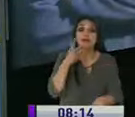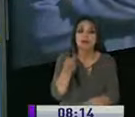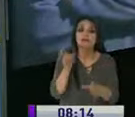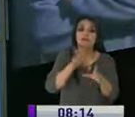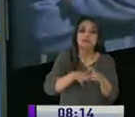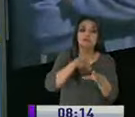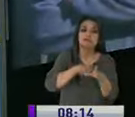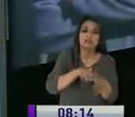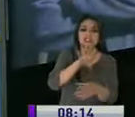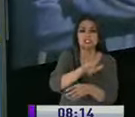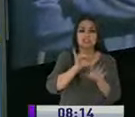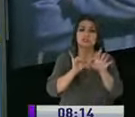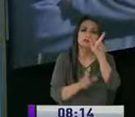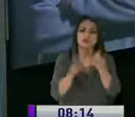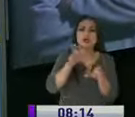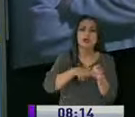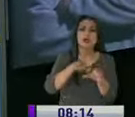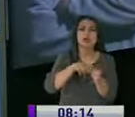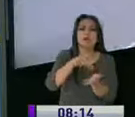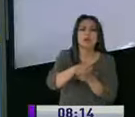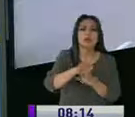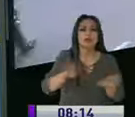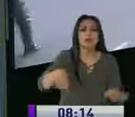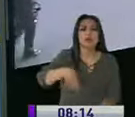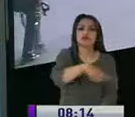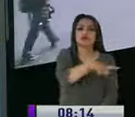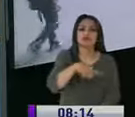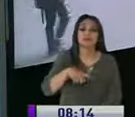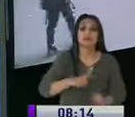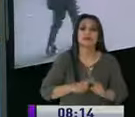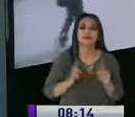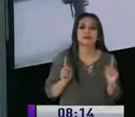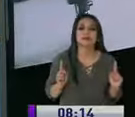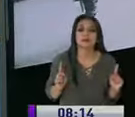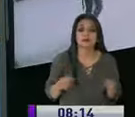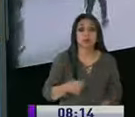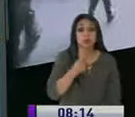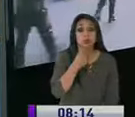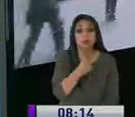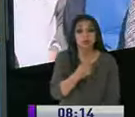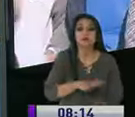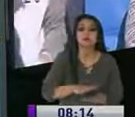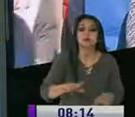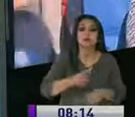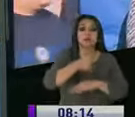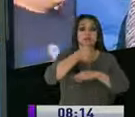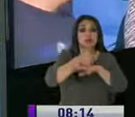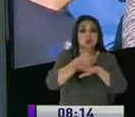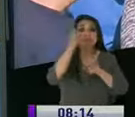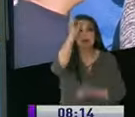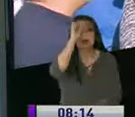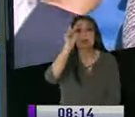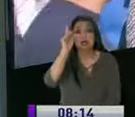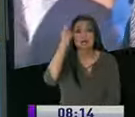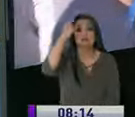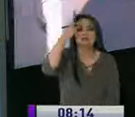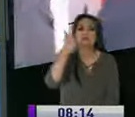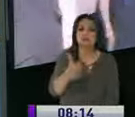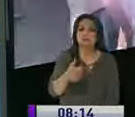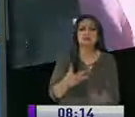suben 5 o 6 personas al mismo tiempo. Es una modalidad distinta. Ahí les dejo autoridades. Esta que hay que pensarlo. Hay